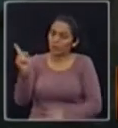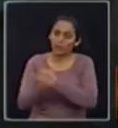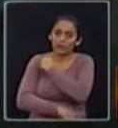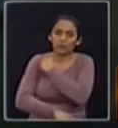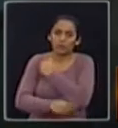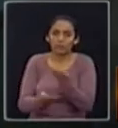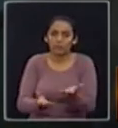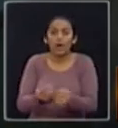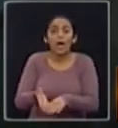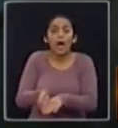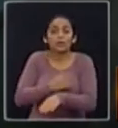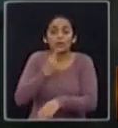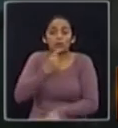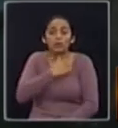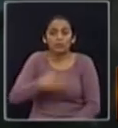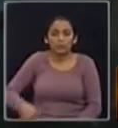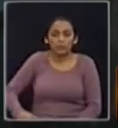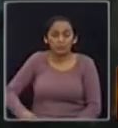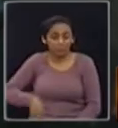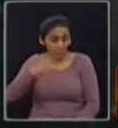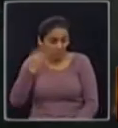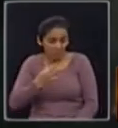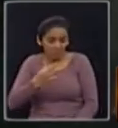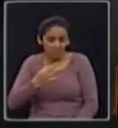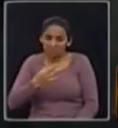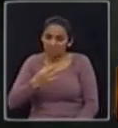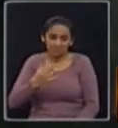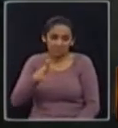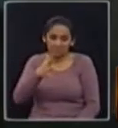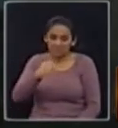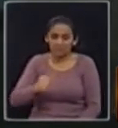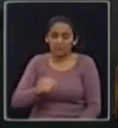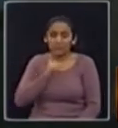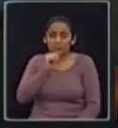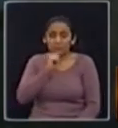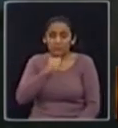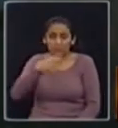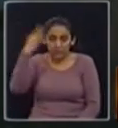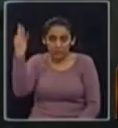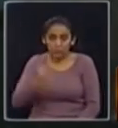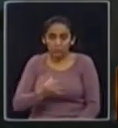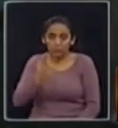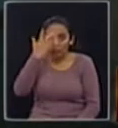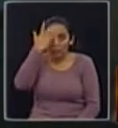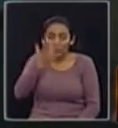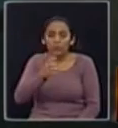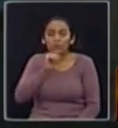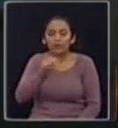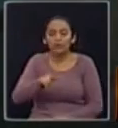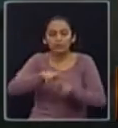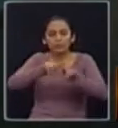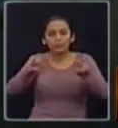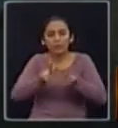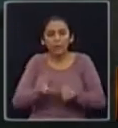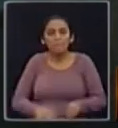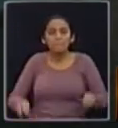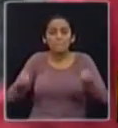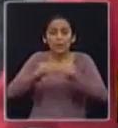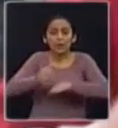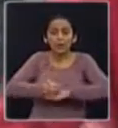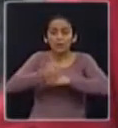aire. Nosotros consideramos que una cirugía mayor necesita ser con un respaldo irrestricto a las investigaciones y con